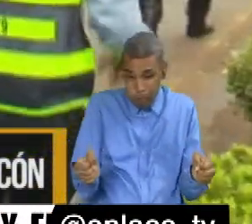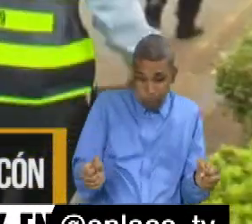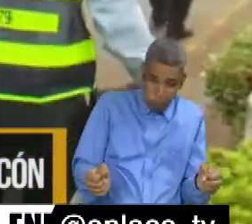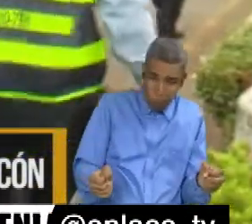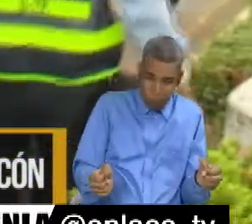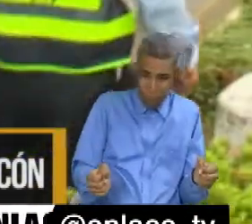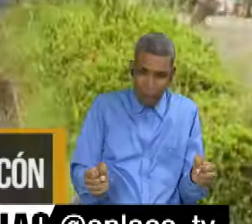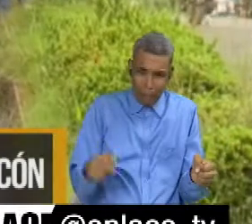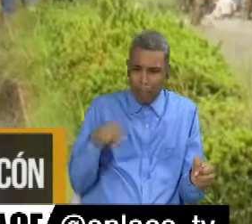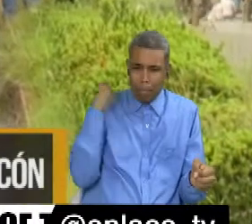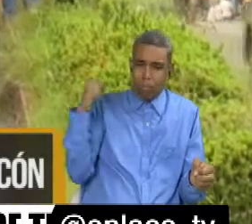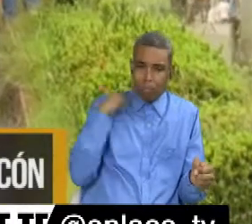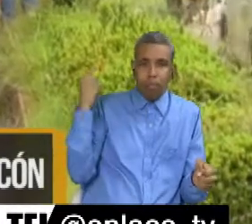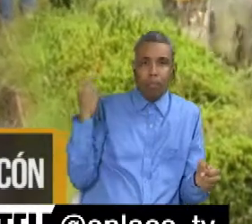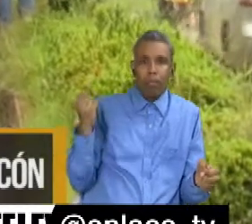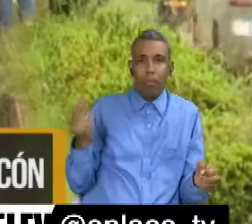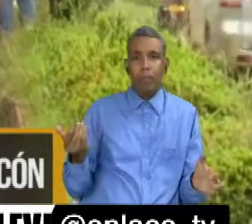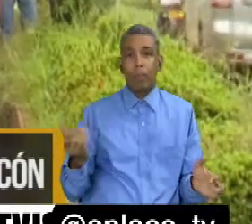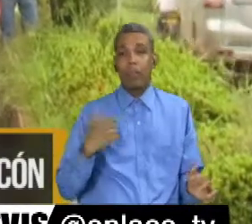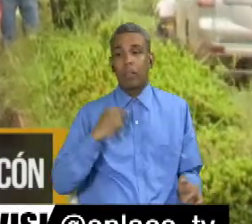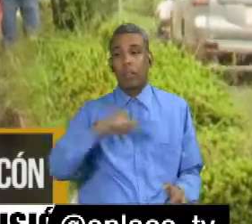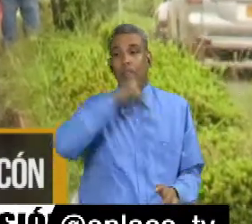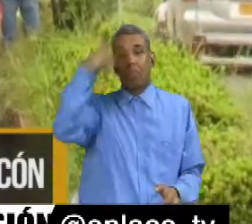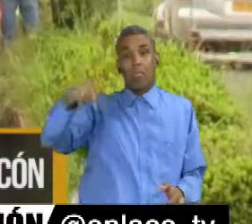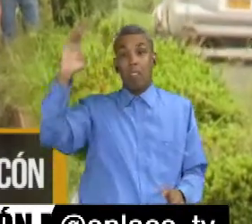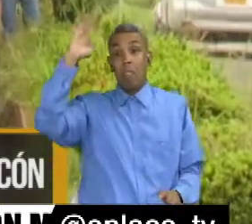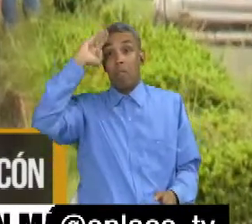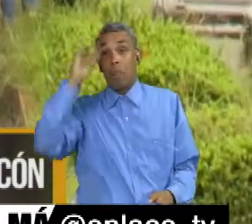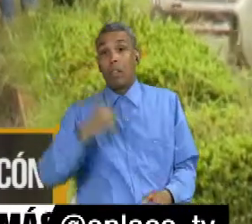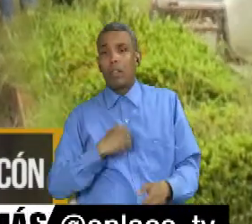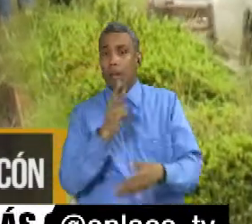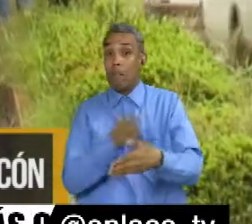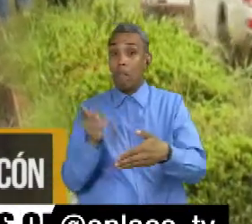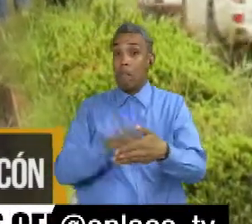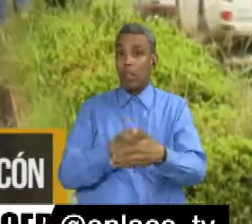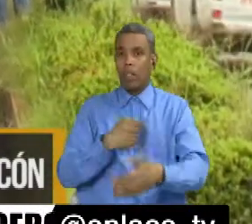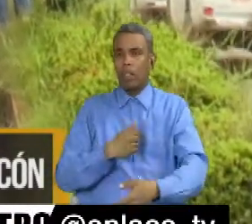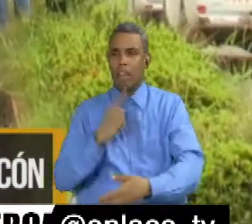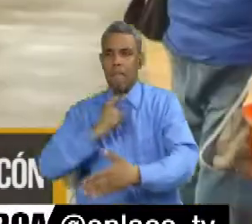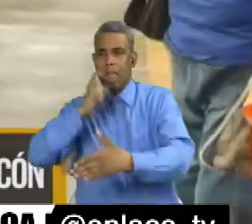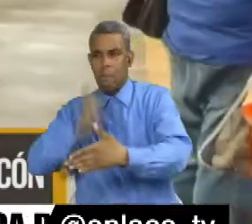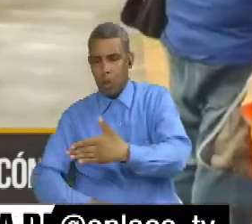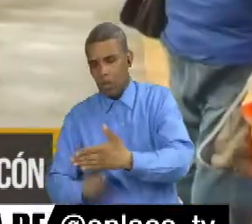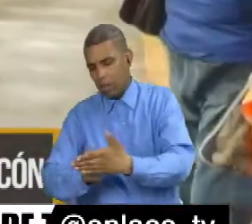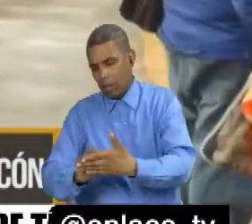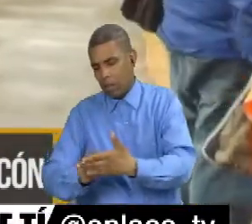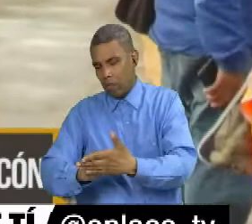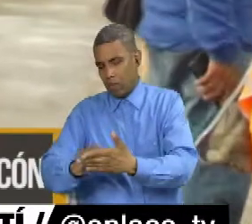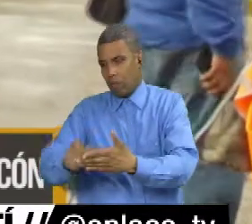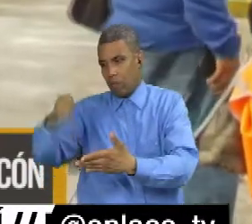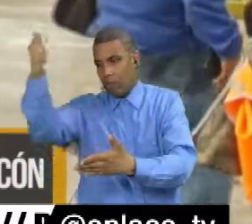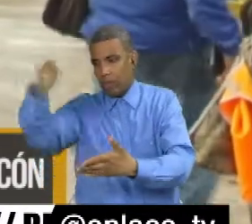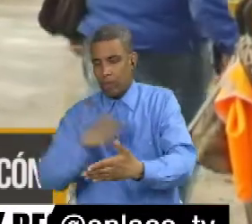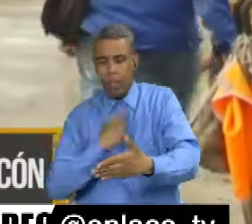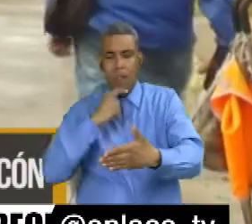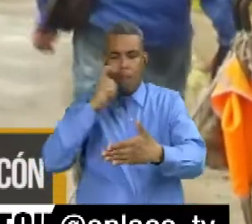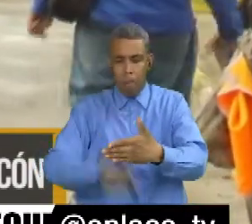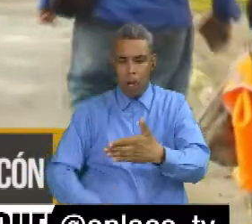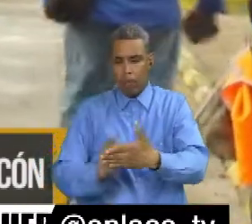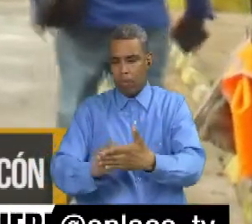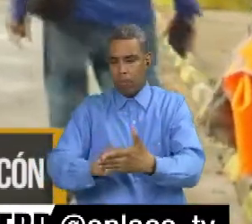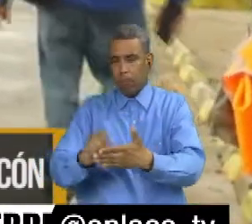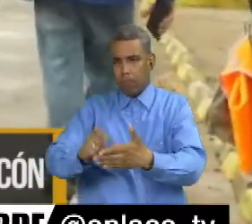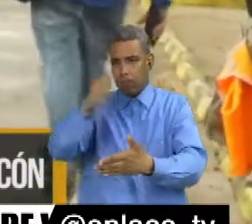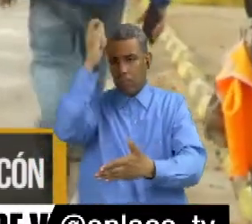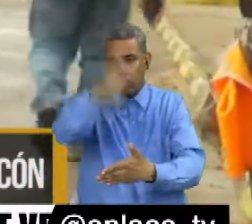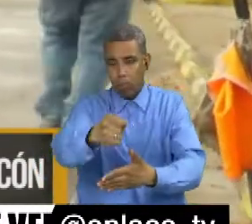para impartir los partes, ya que el paso de estos vehículos con carga pesada por esta avenida está prohibido. La medida fue rechazada por